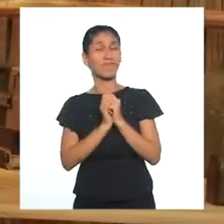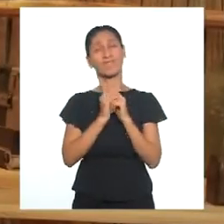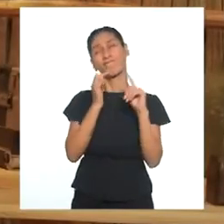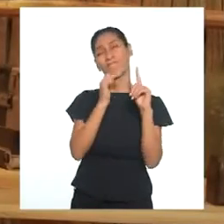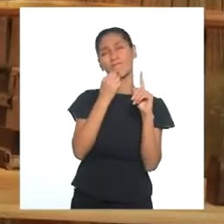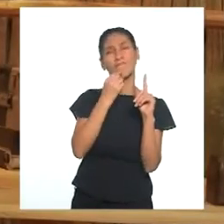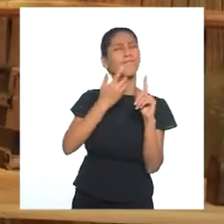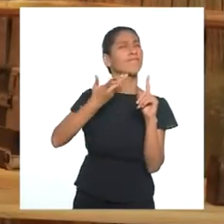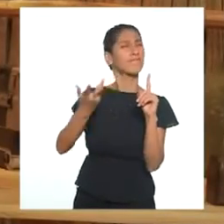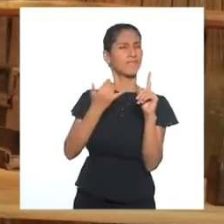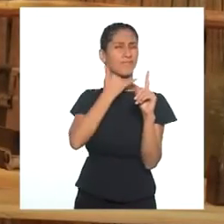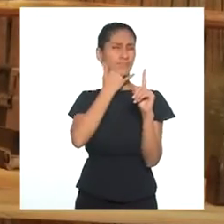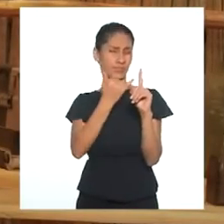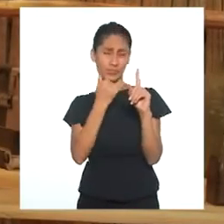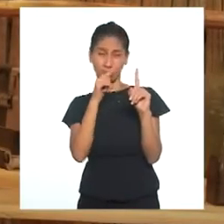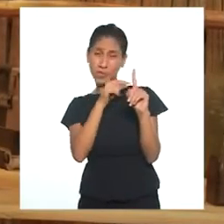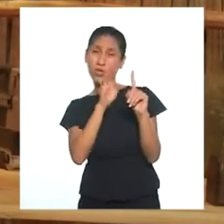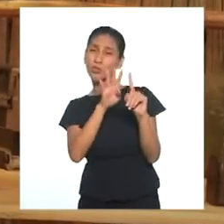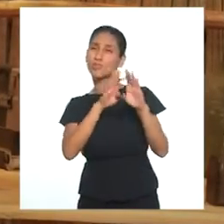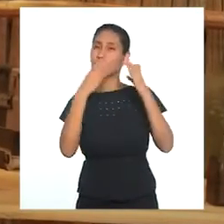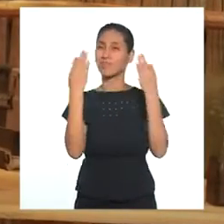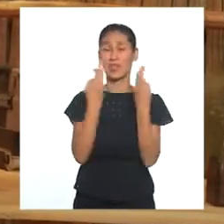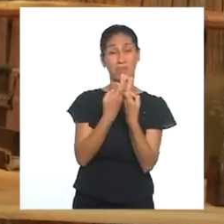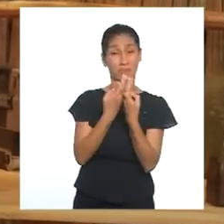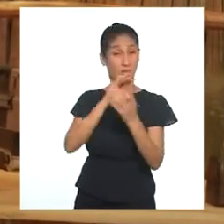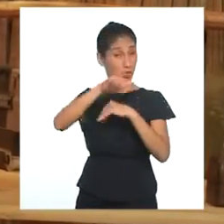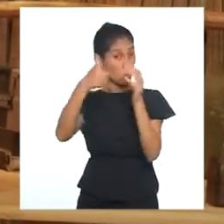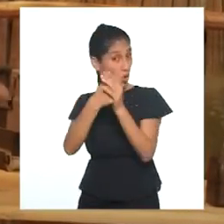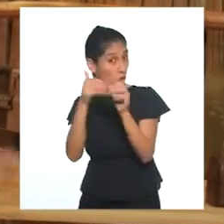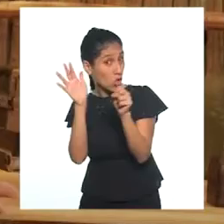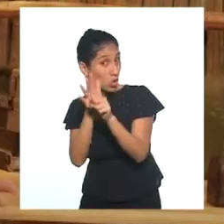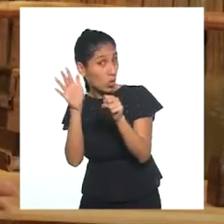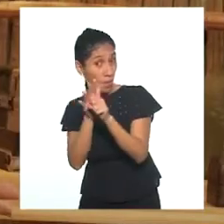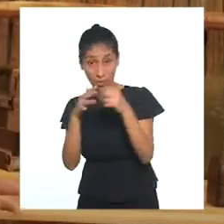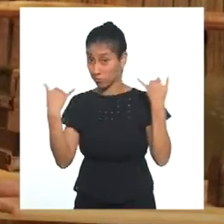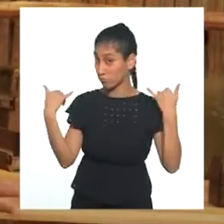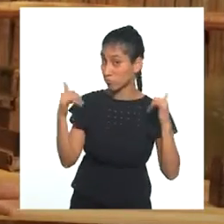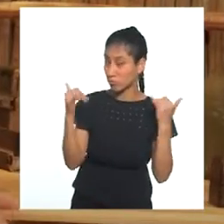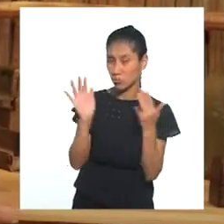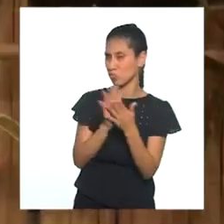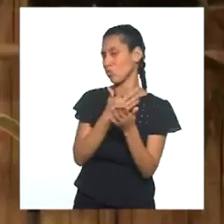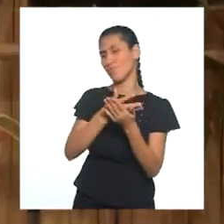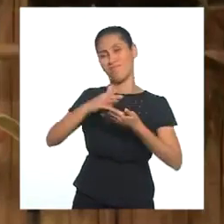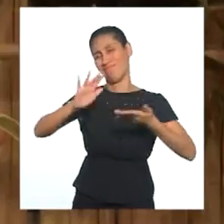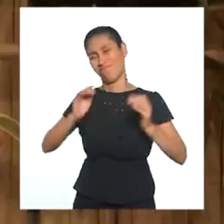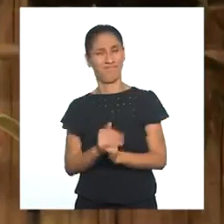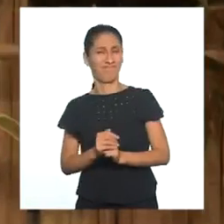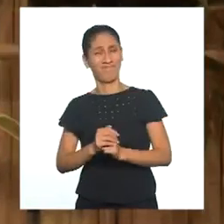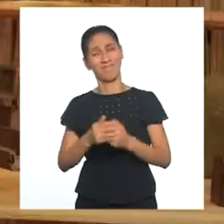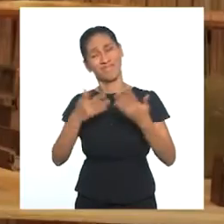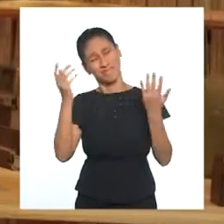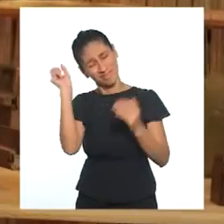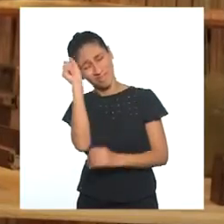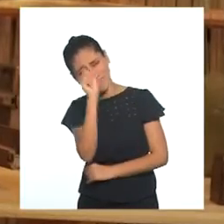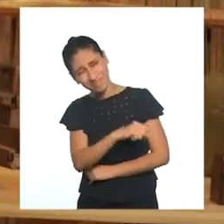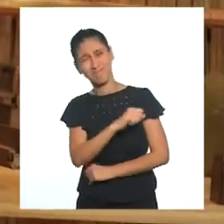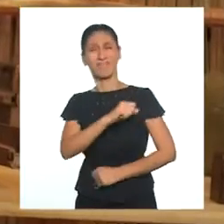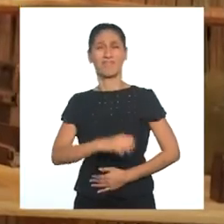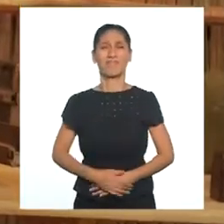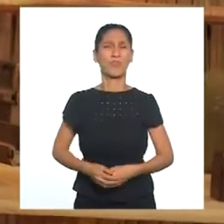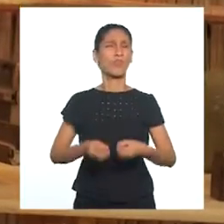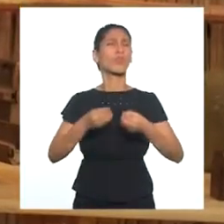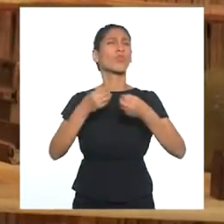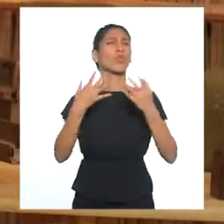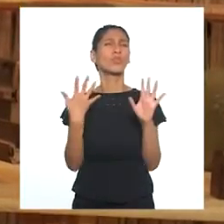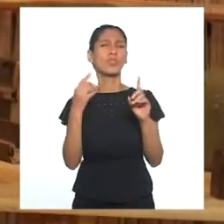una situación. Su familia nunca estaba completa para poder jugar. ¡Qué terrible esto! ¡Lo fue!